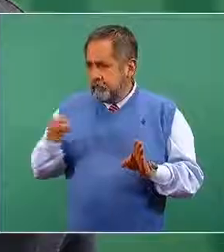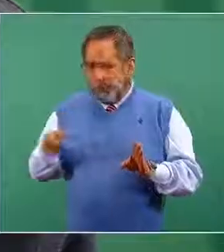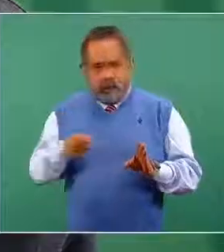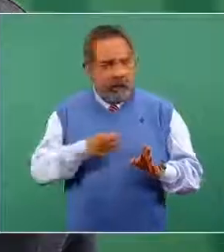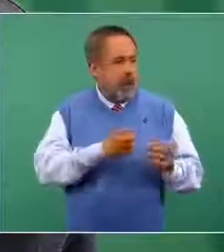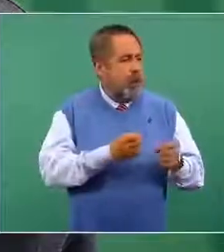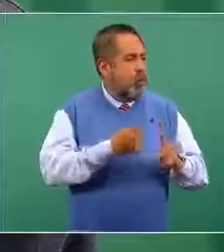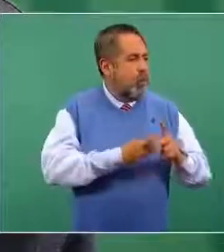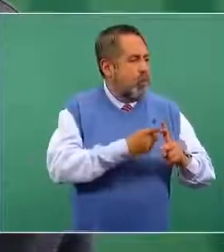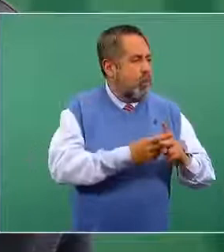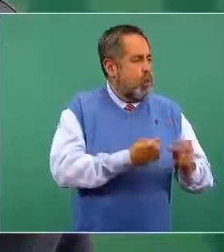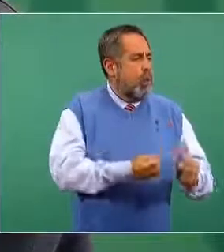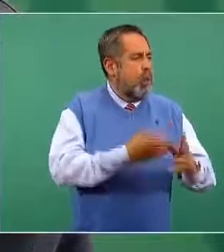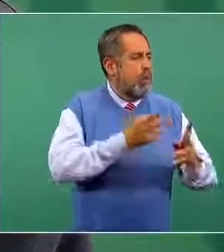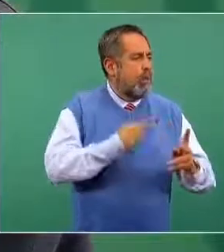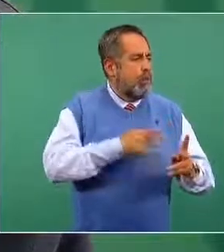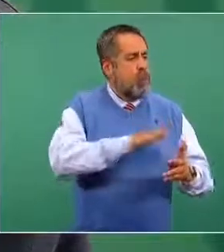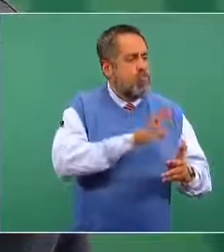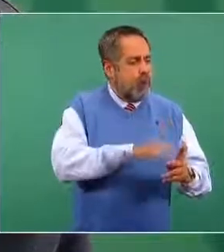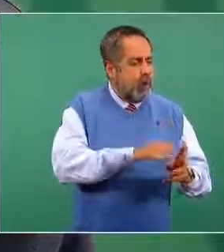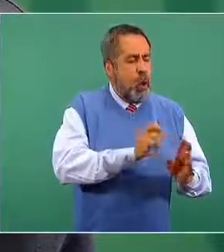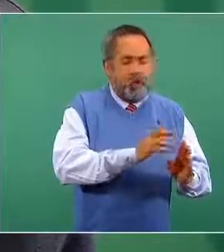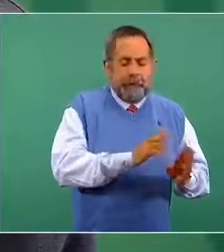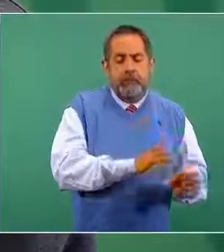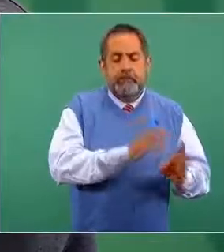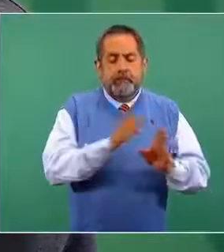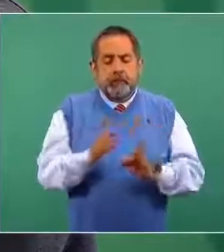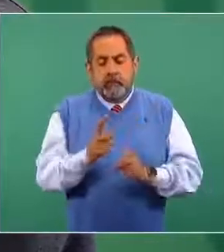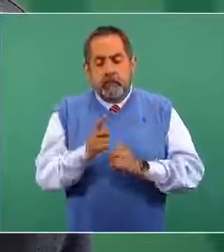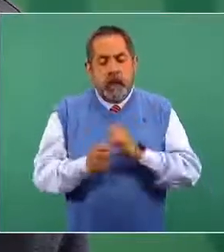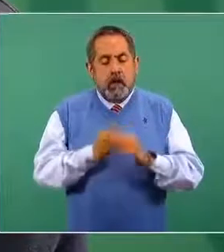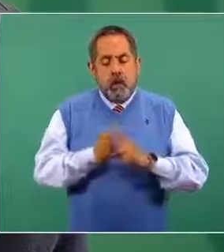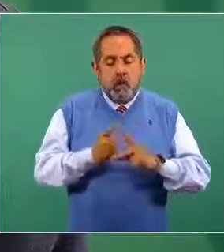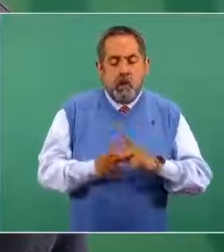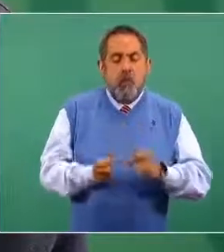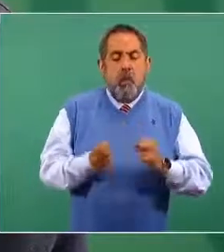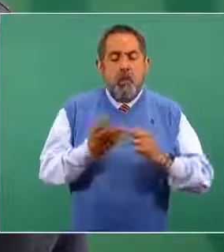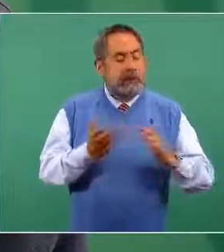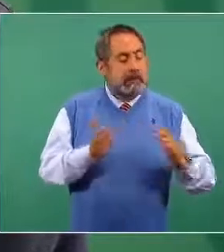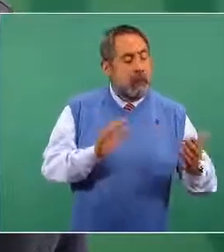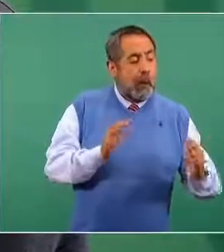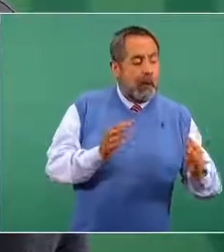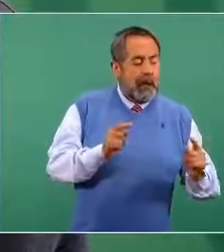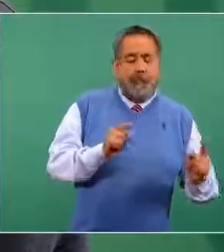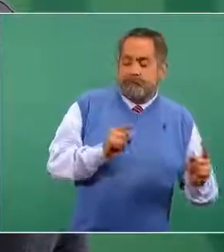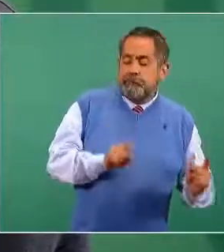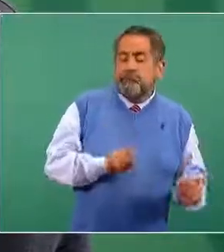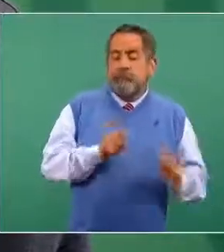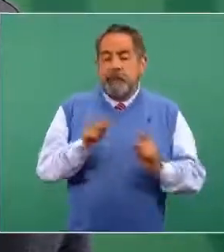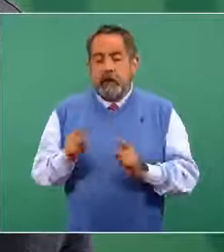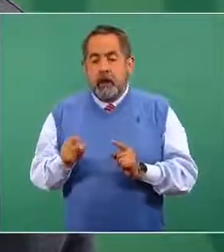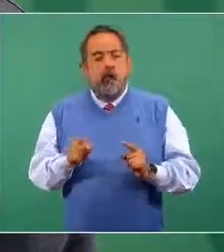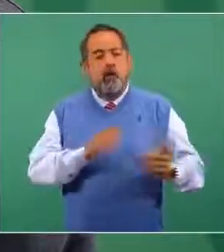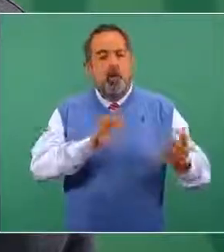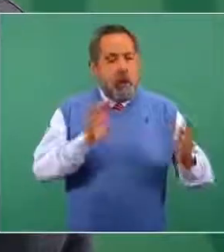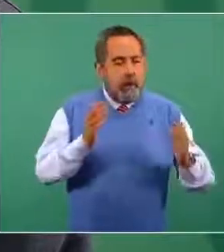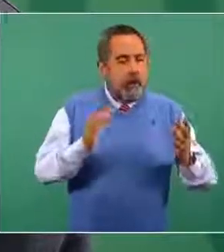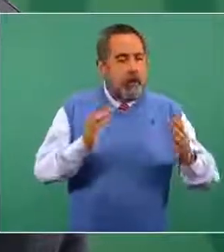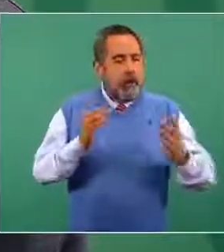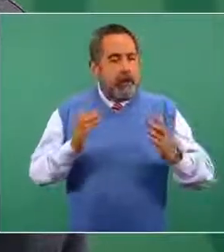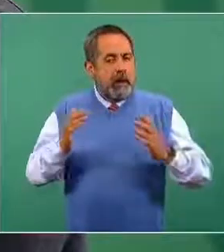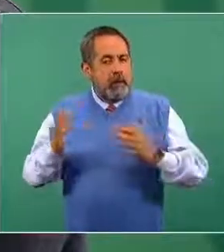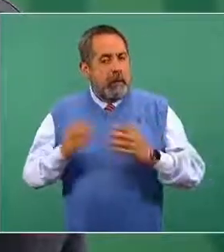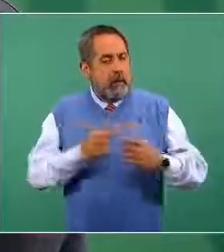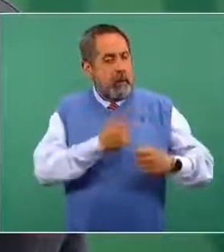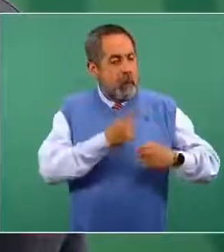un número determinado de defunciones que han ocurrido año con año, y entonces a través de esa basal poder compararla